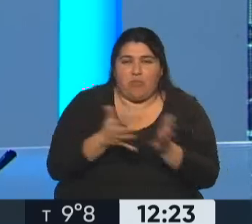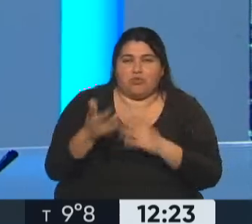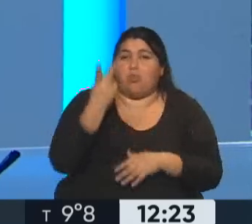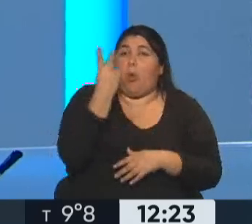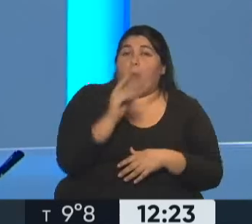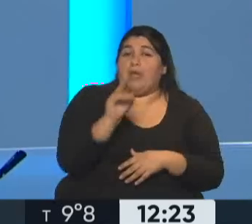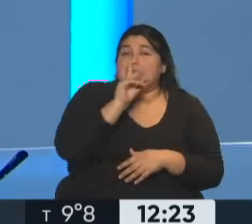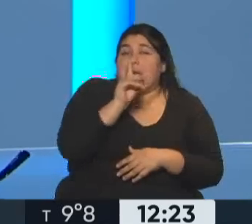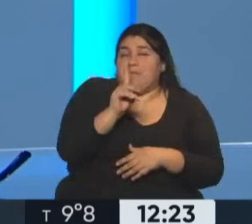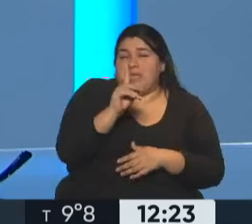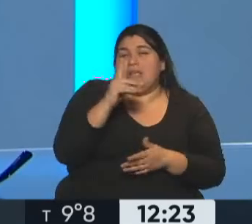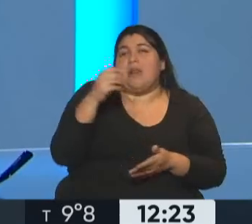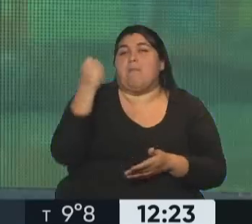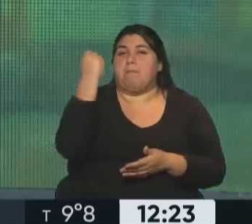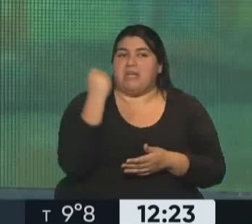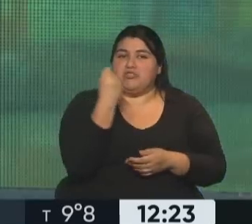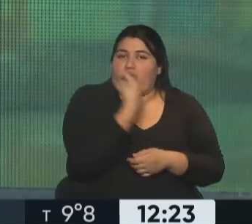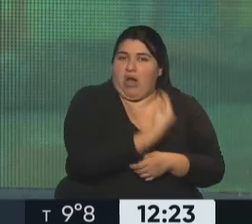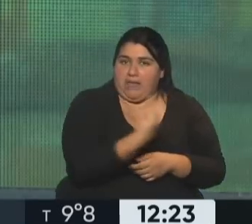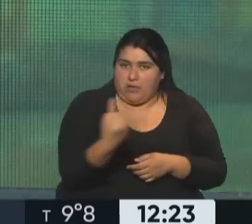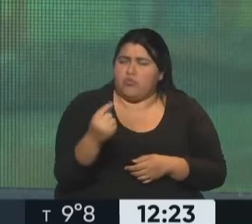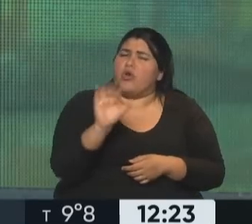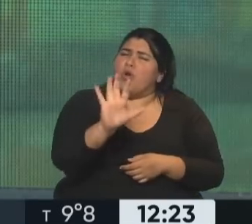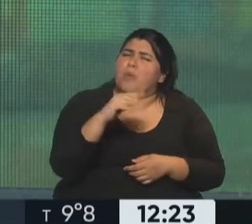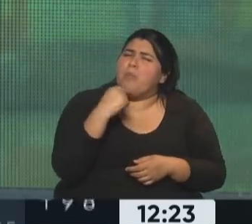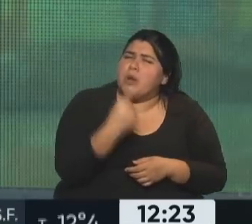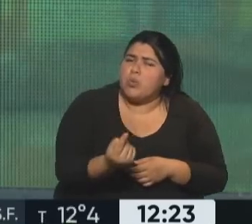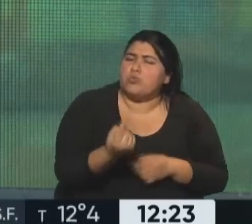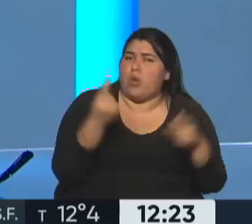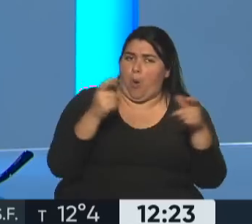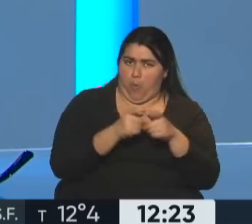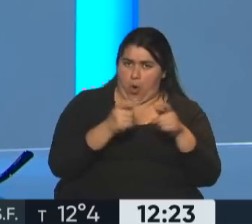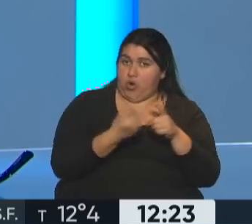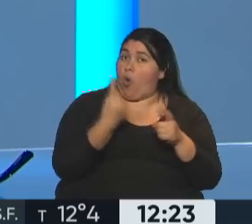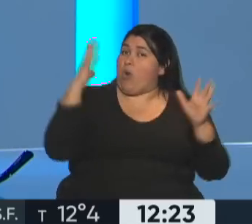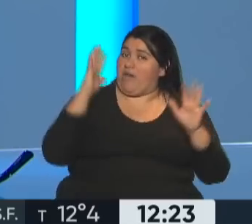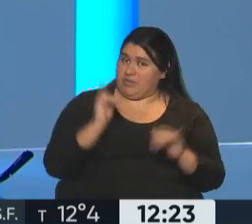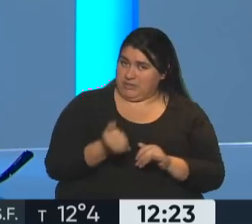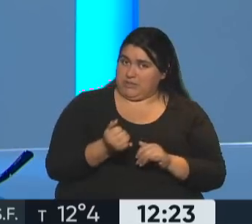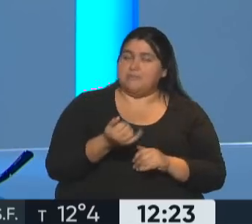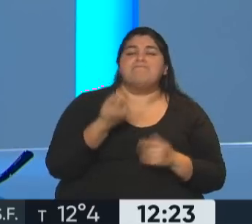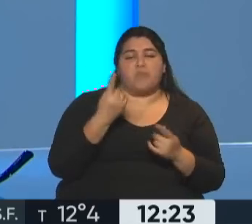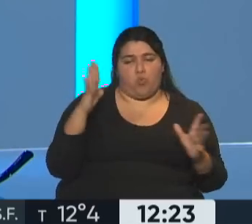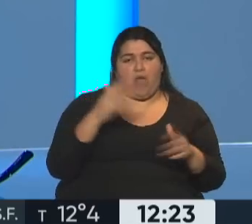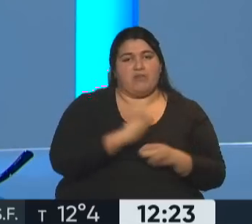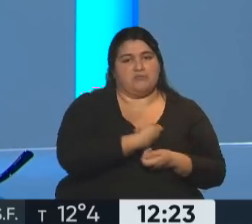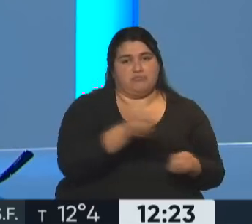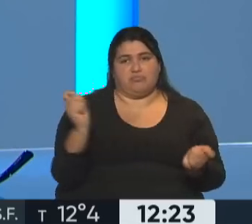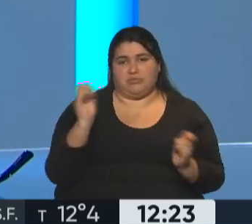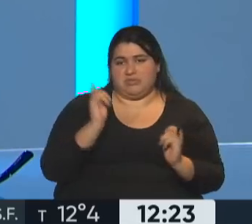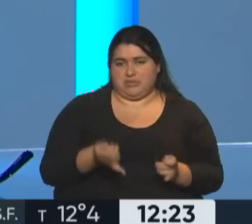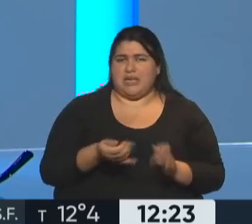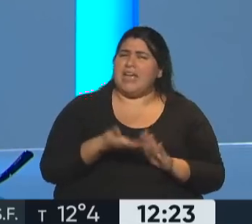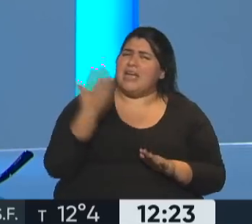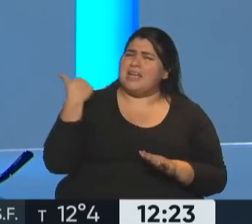no está cerrado no está definido para el gramo de bolas por única vez es por única vez el bono por única vez si se pagó una sola vez o recordad que